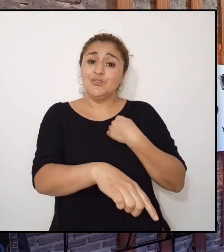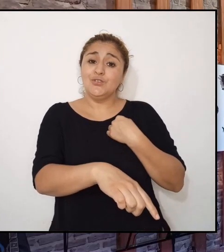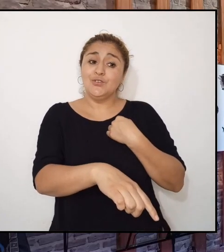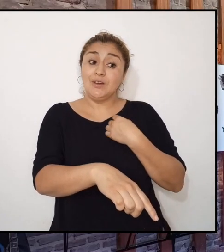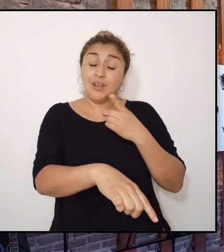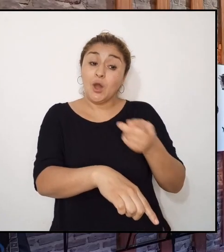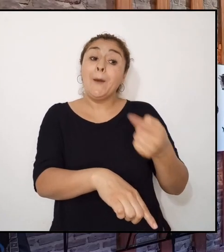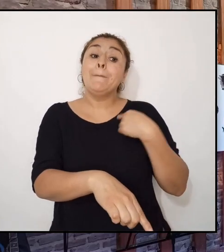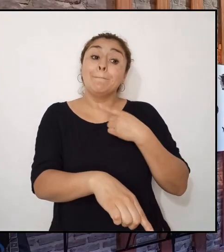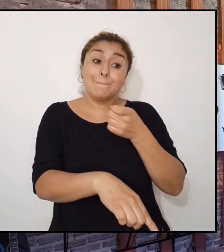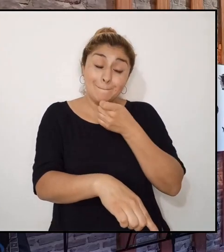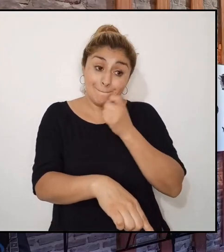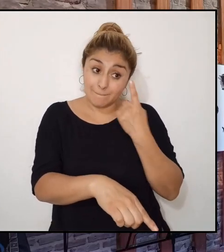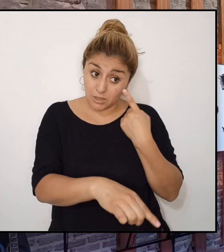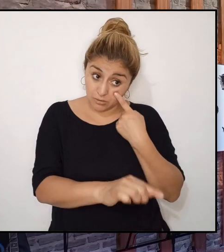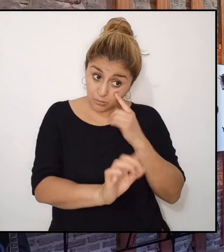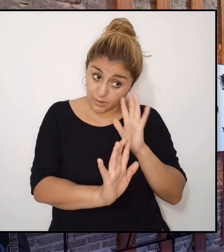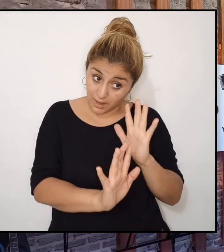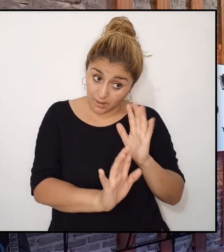dispuesto.